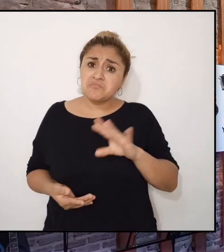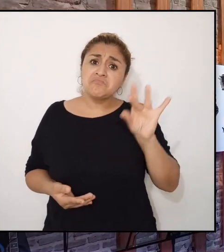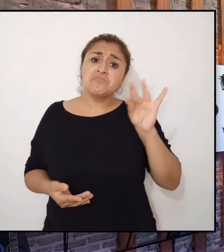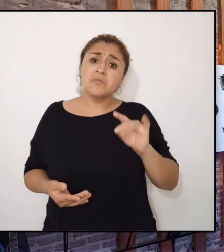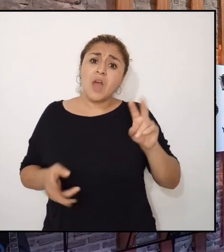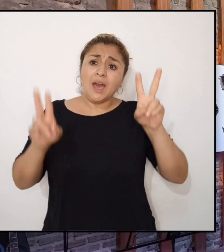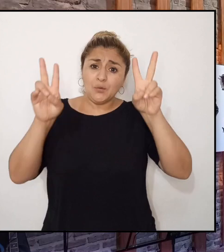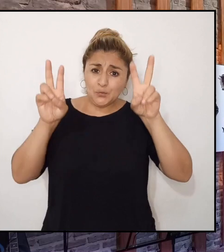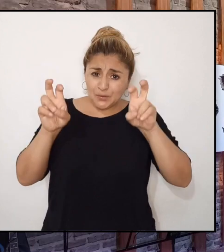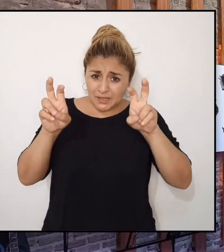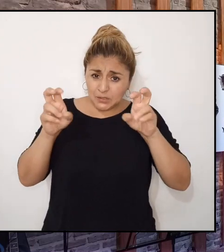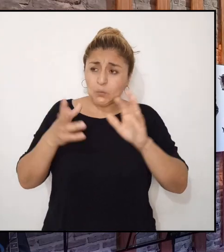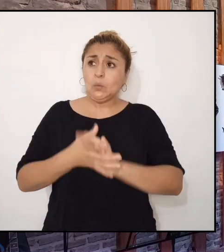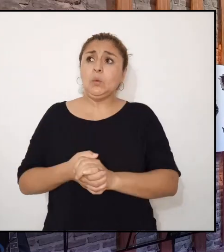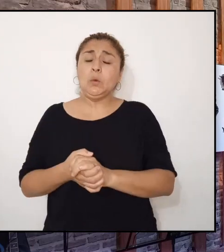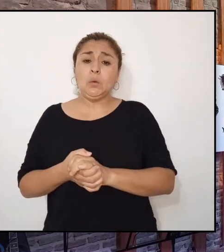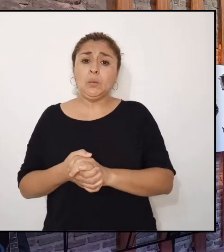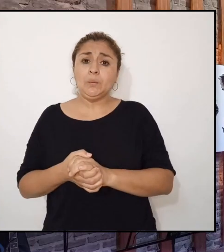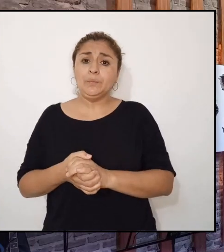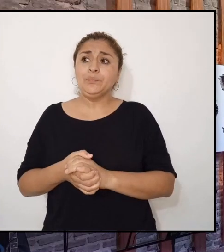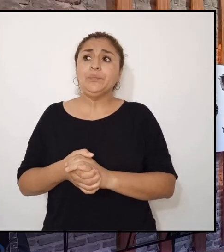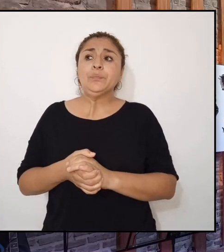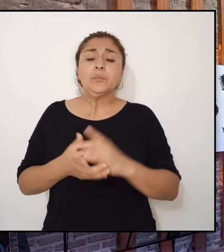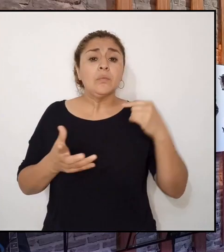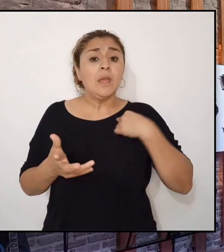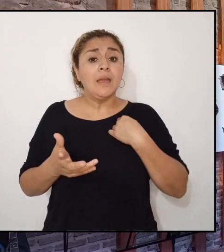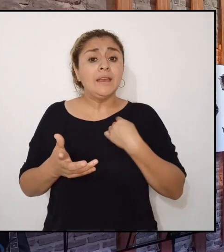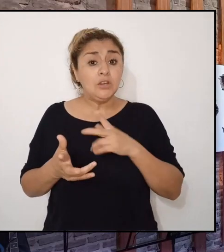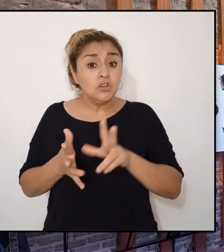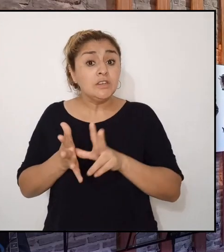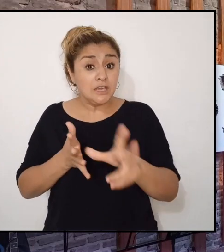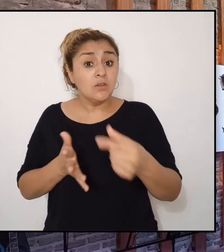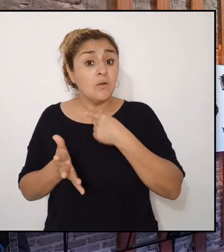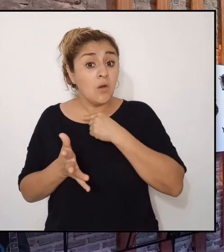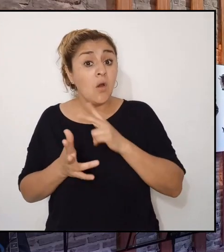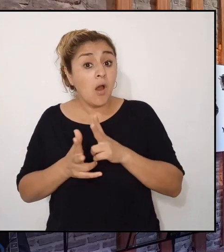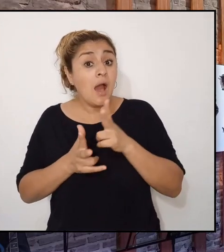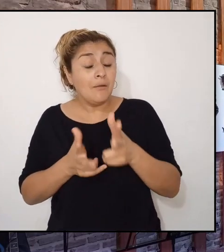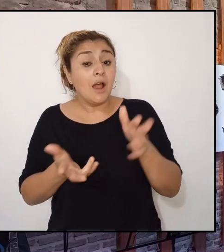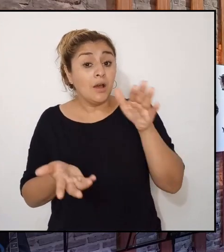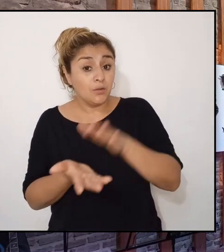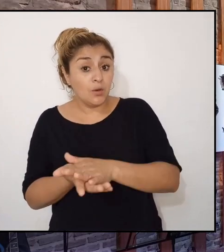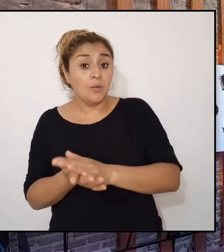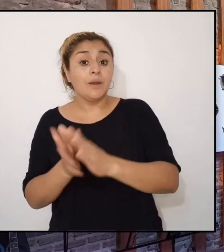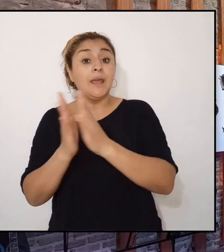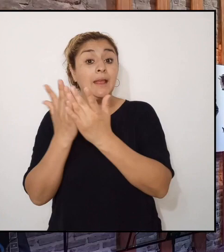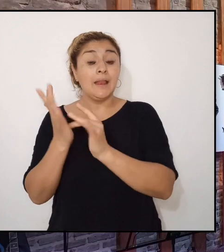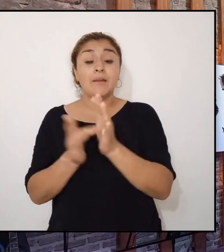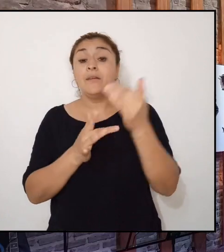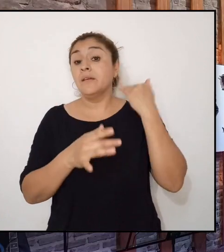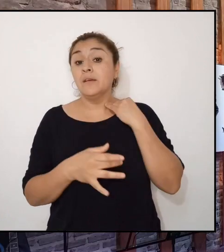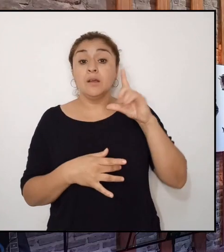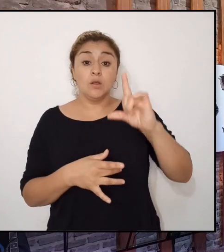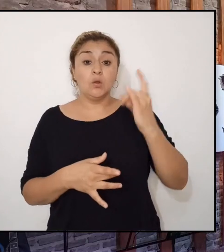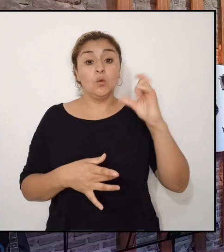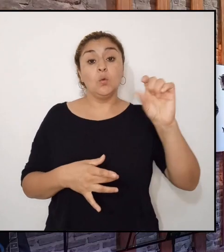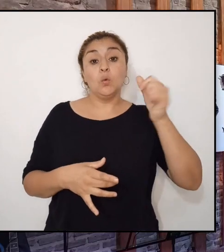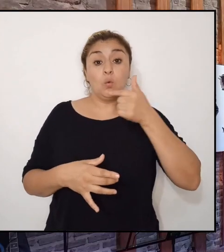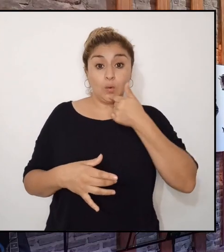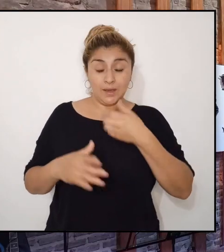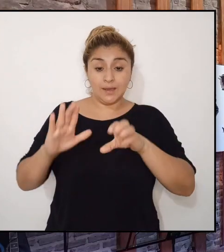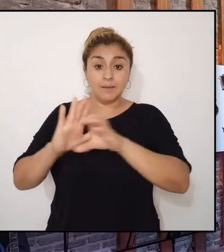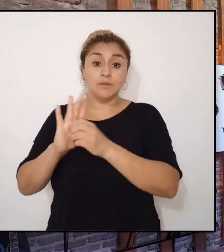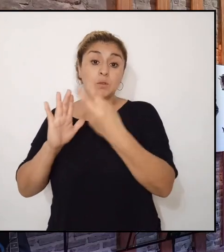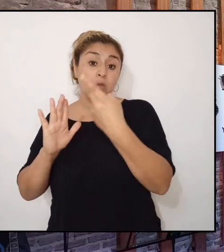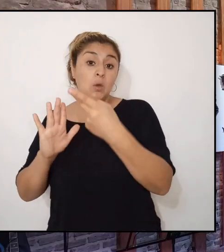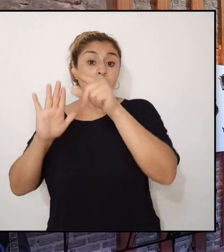fácil recordarlo. Yo quiero hablar de un pasaje que se encuentra en el libro de Lucas, capítulo 2, verso 44, y